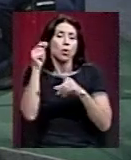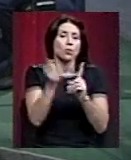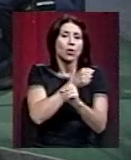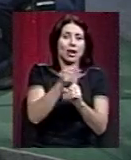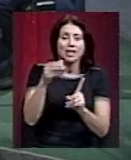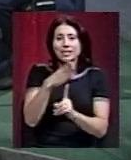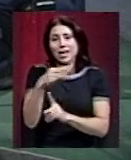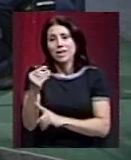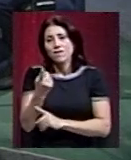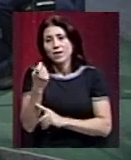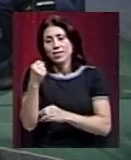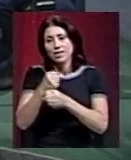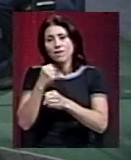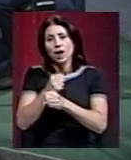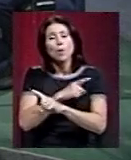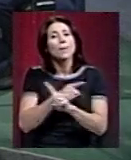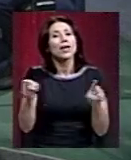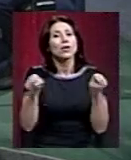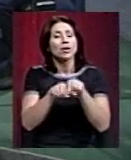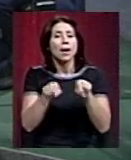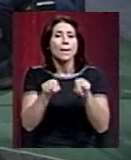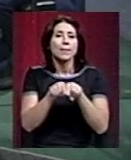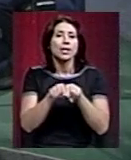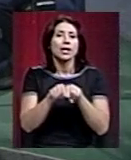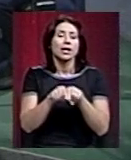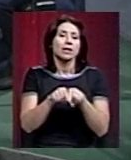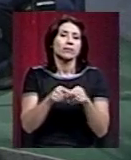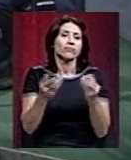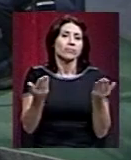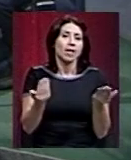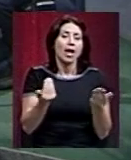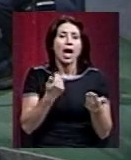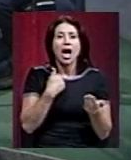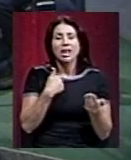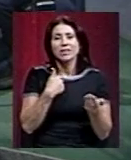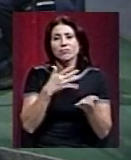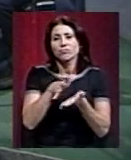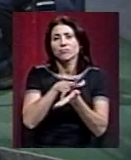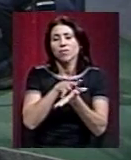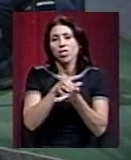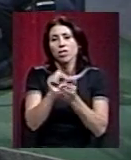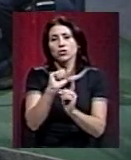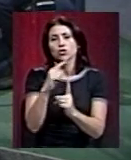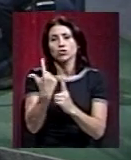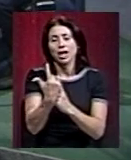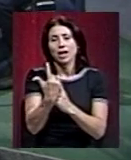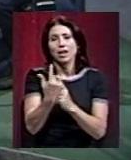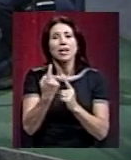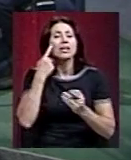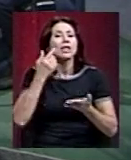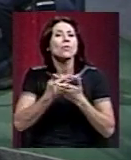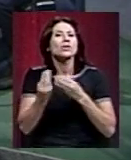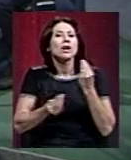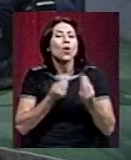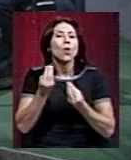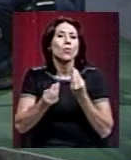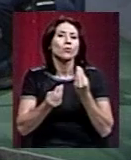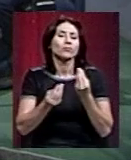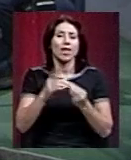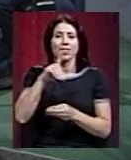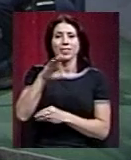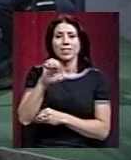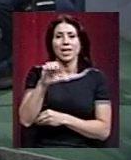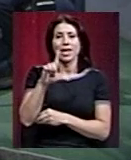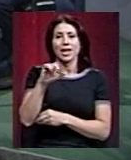otro lado hay una descomposición social expresada en la delincuencia organizada y en